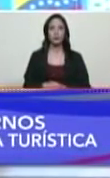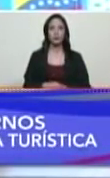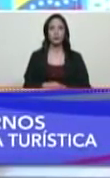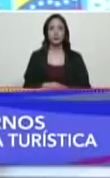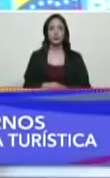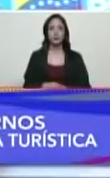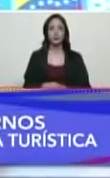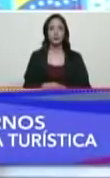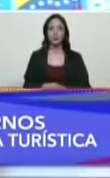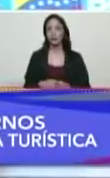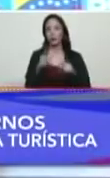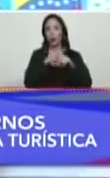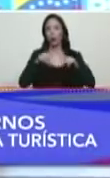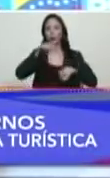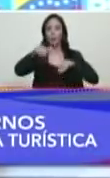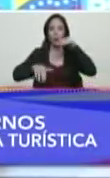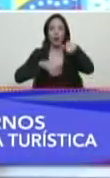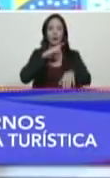Cata,